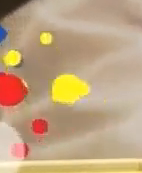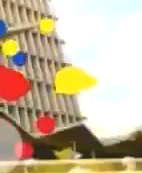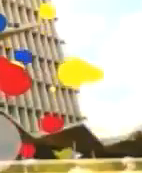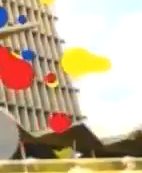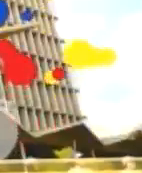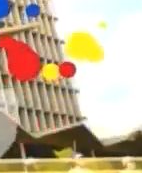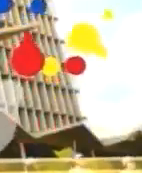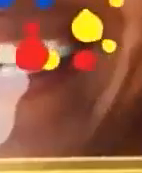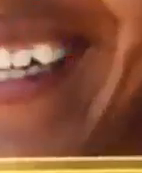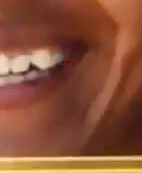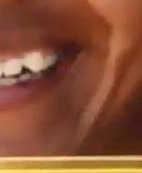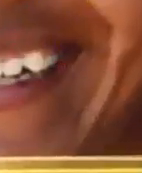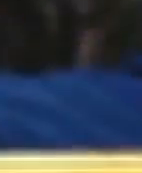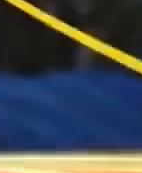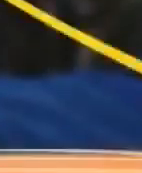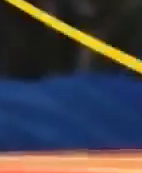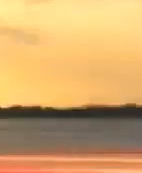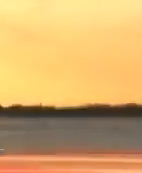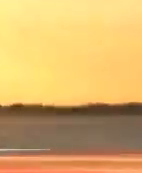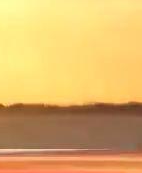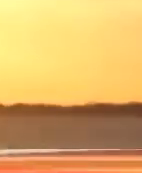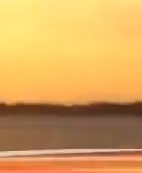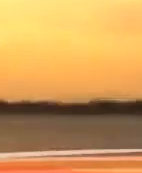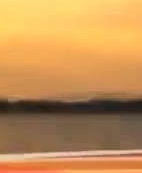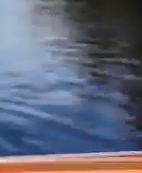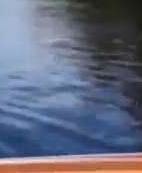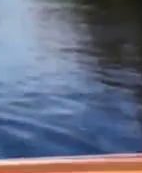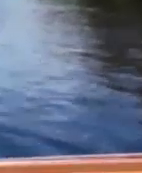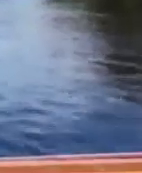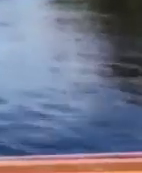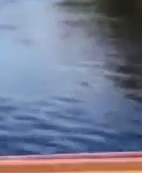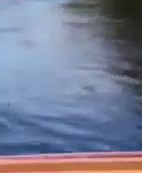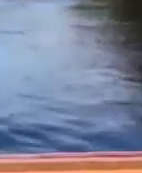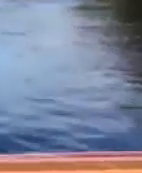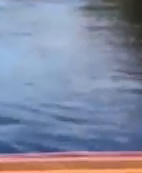radio y televisión. Gracias por su atención. Sigamos.